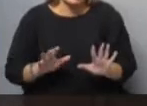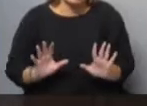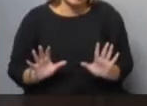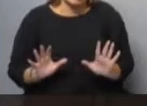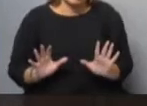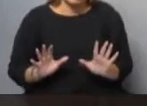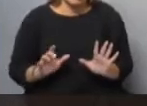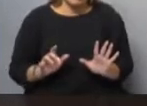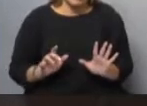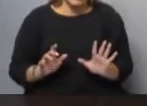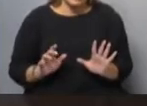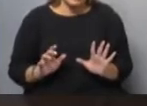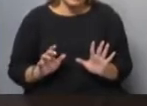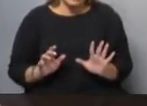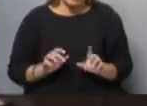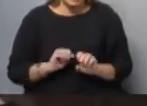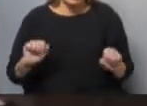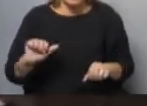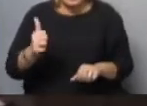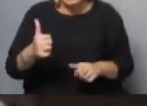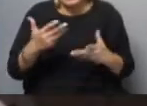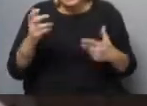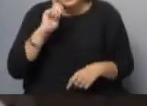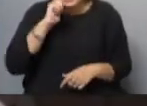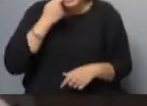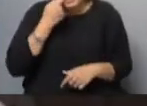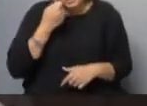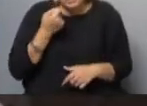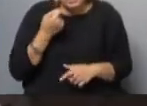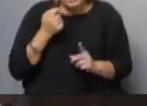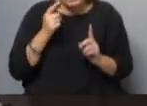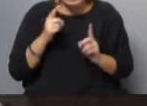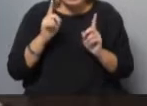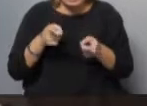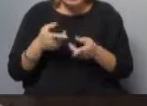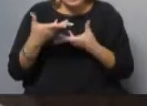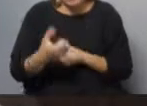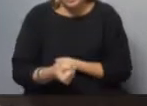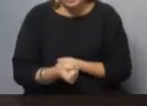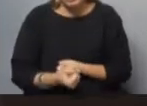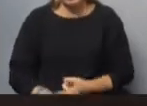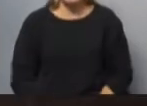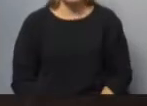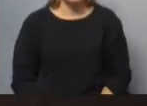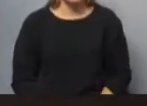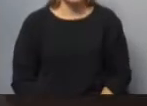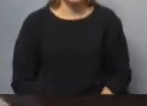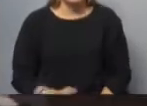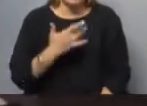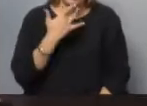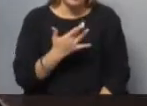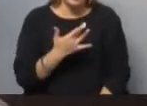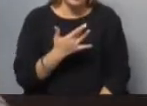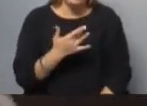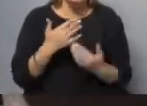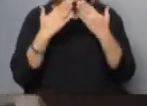en realidad es para que se ganen algo lindo y aparte se colabore, ¿no? Ahí está, divino.